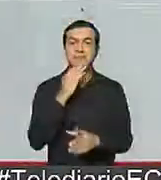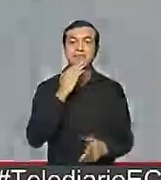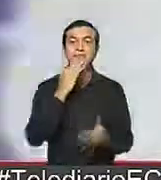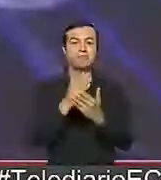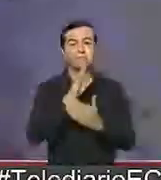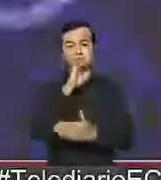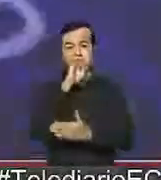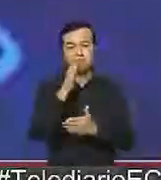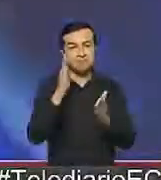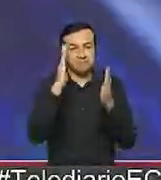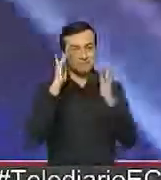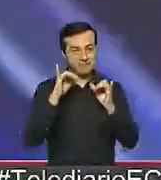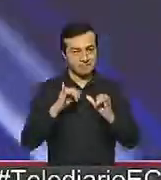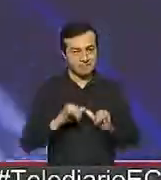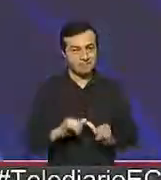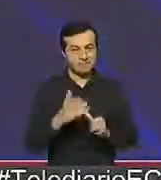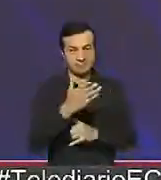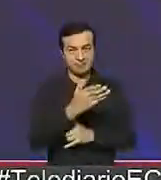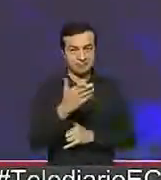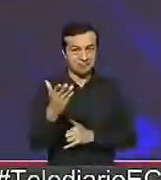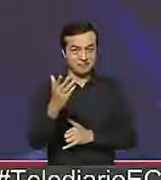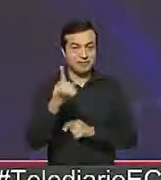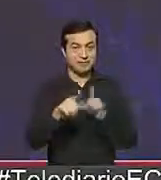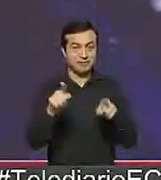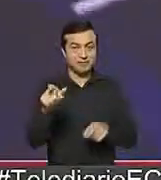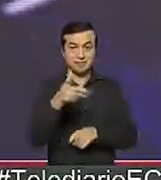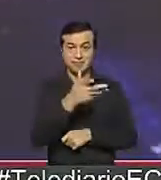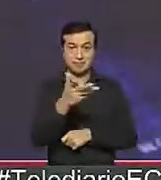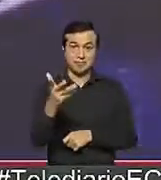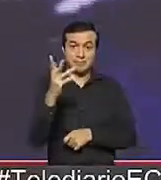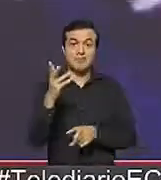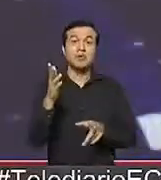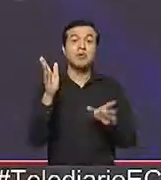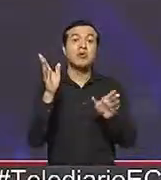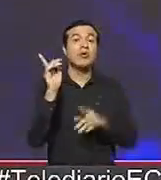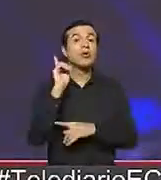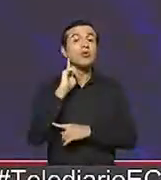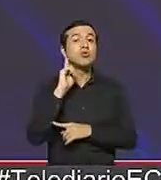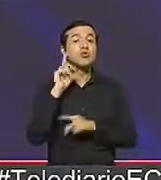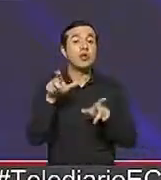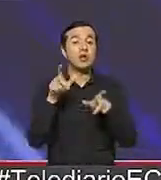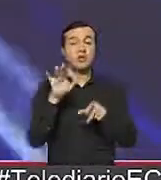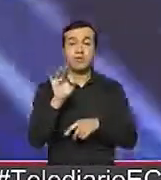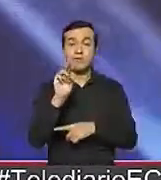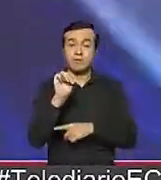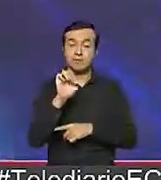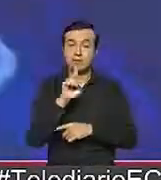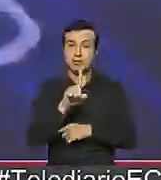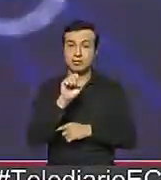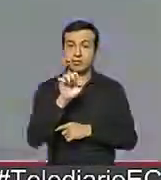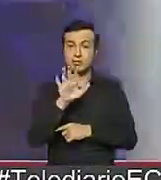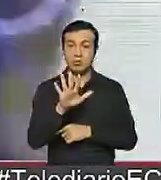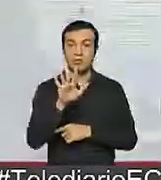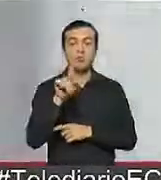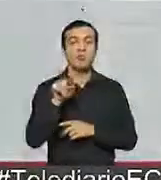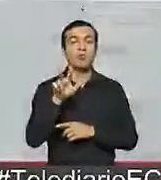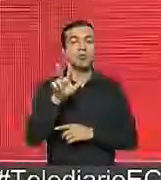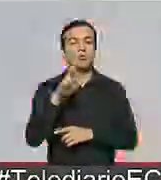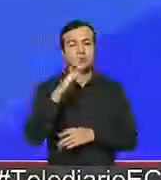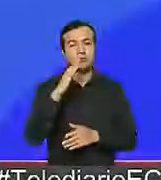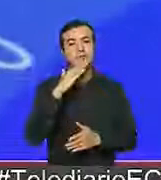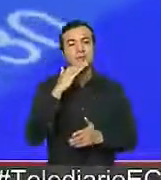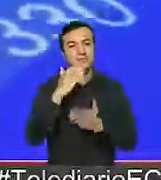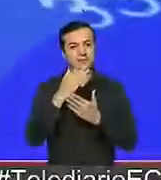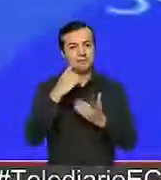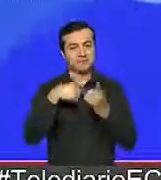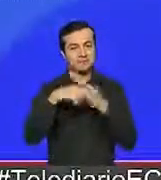agradeciéndoles siempre por contar con su compañía y a quienes nos escucharon a través de Pública FM 105.3. Enseguida